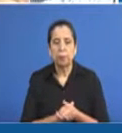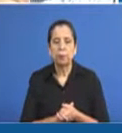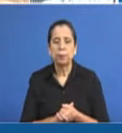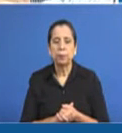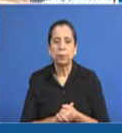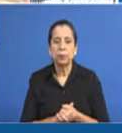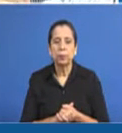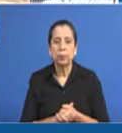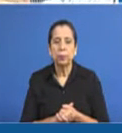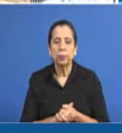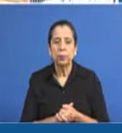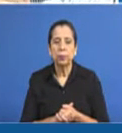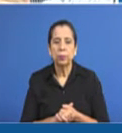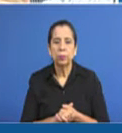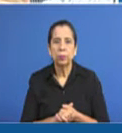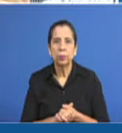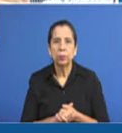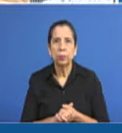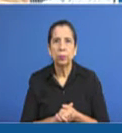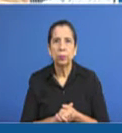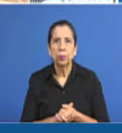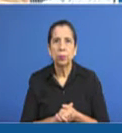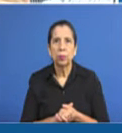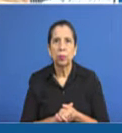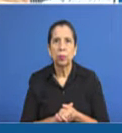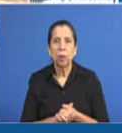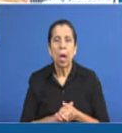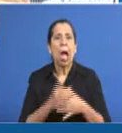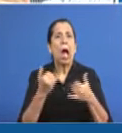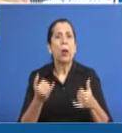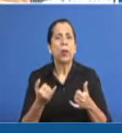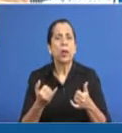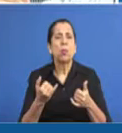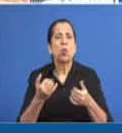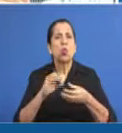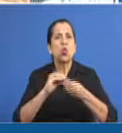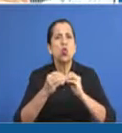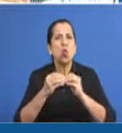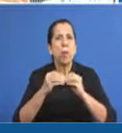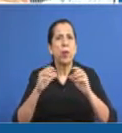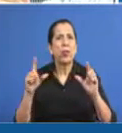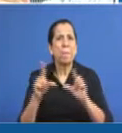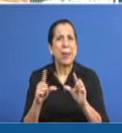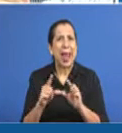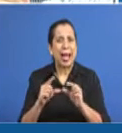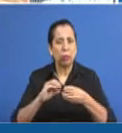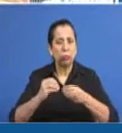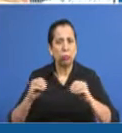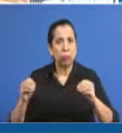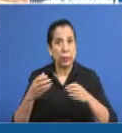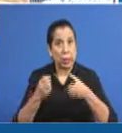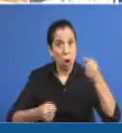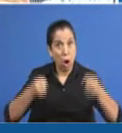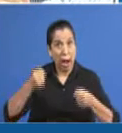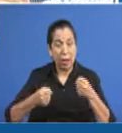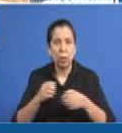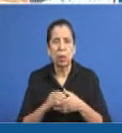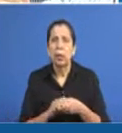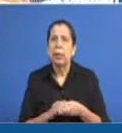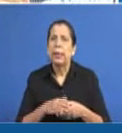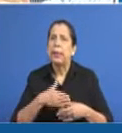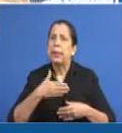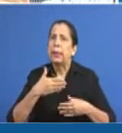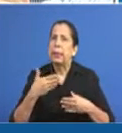existe todo un tema de pico y placa con los taxis, sin embargo, a nivel colectivo, ¿quiénes pueden brindar